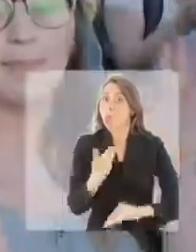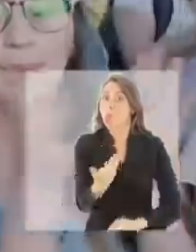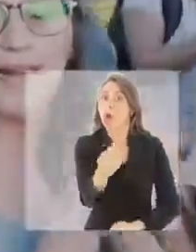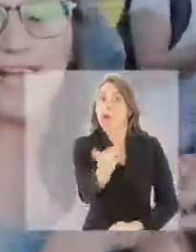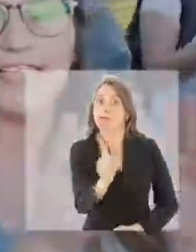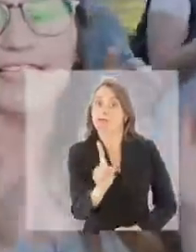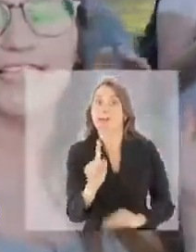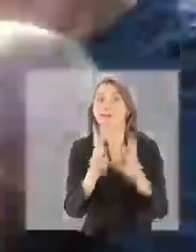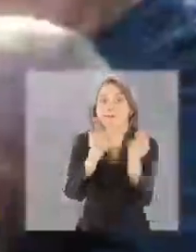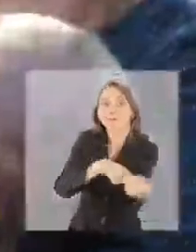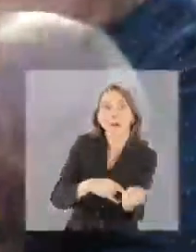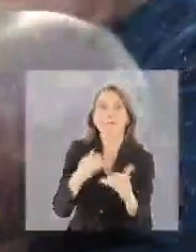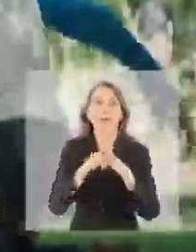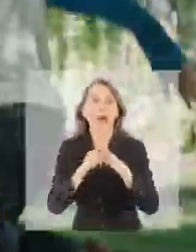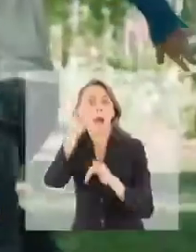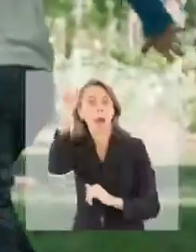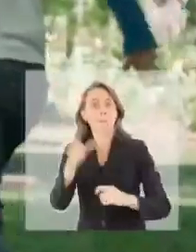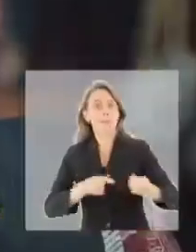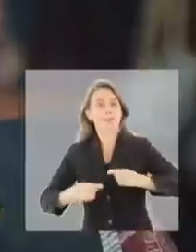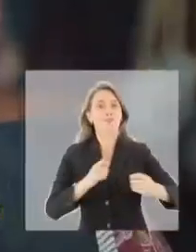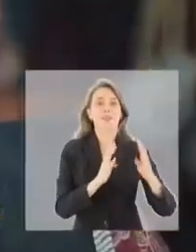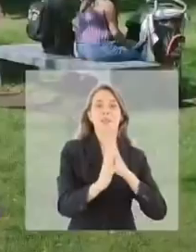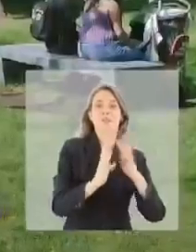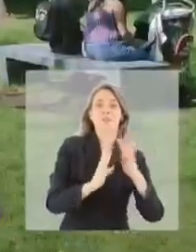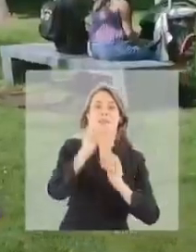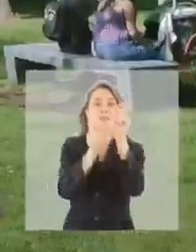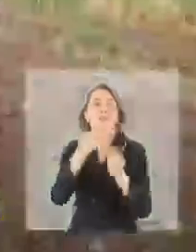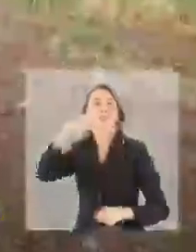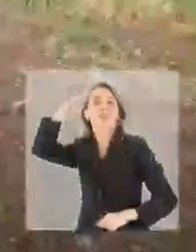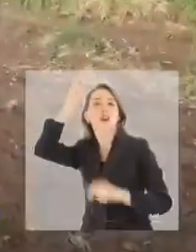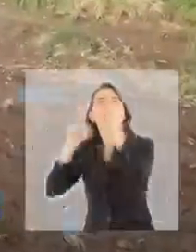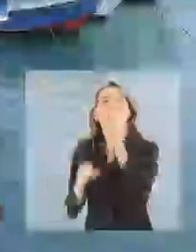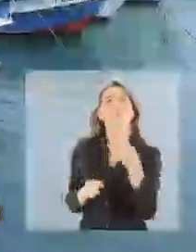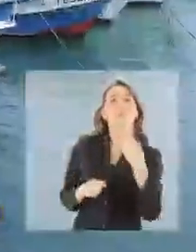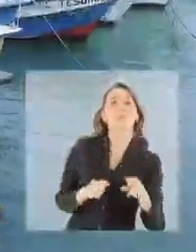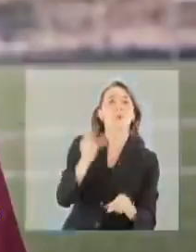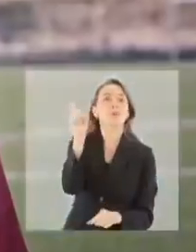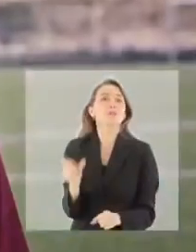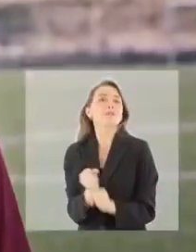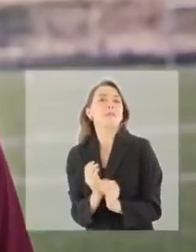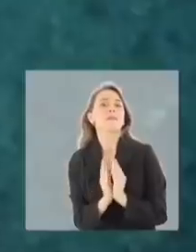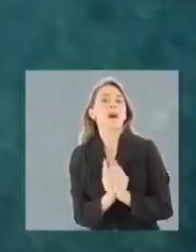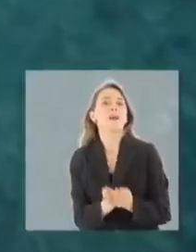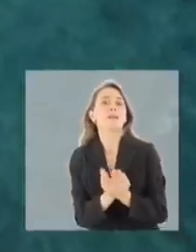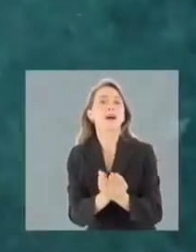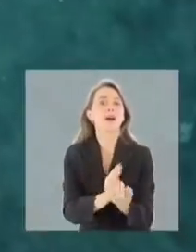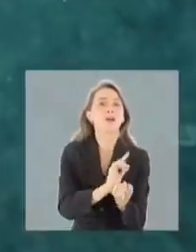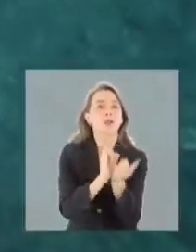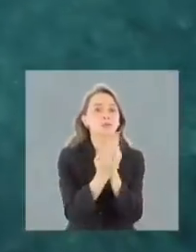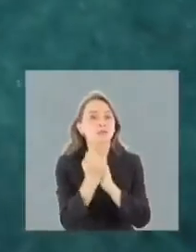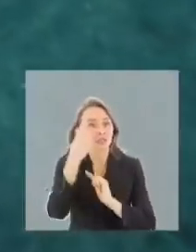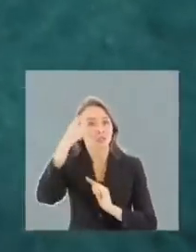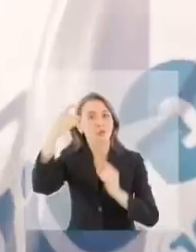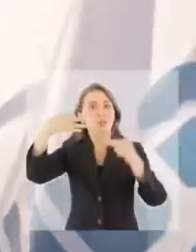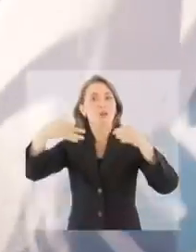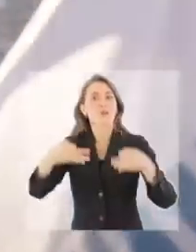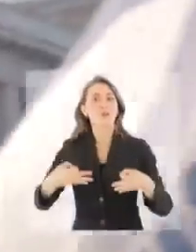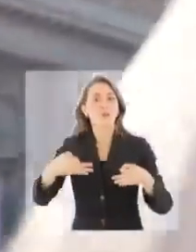no te toca. La familia, los amigos, el feriante, los nortinos, los sureños, el pesquero, es más justo este